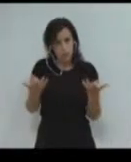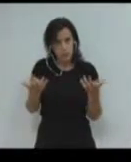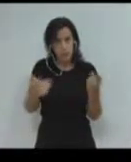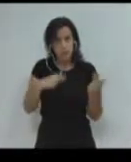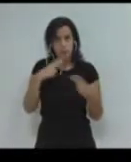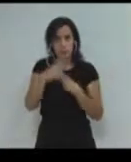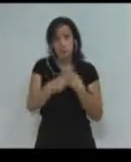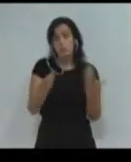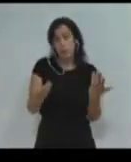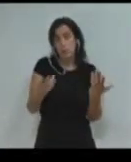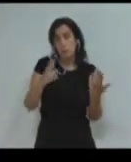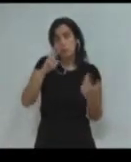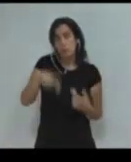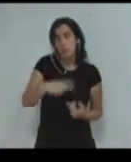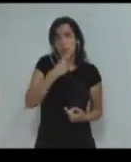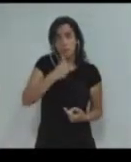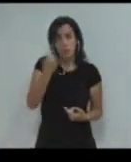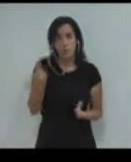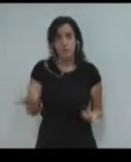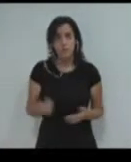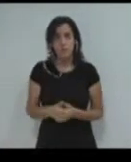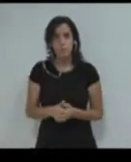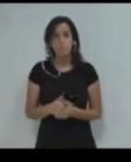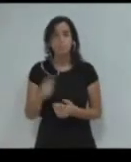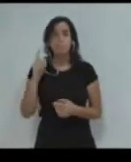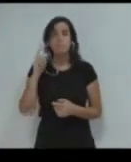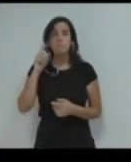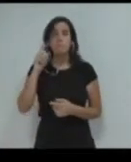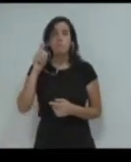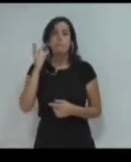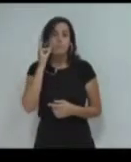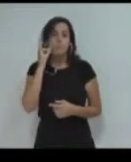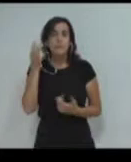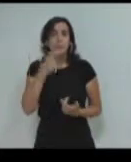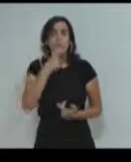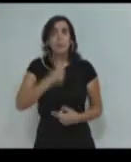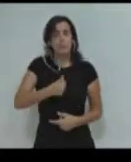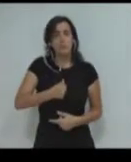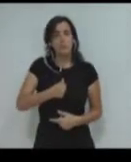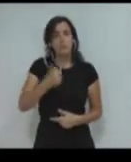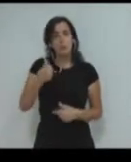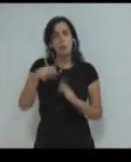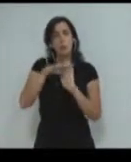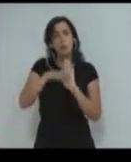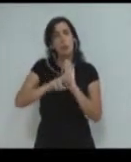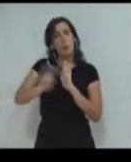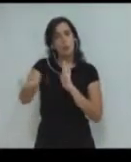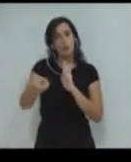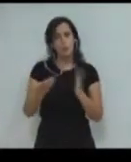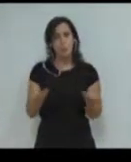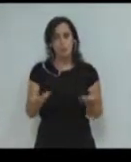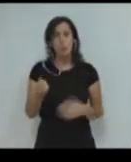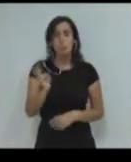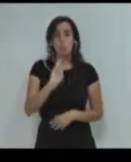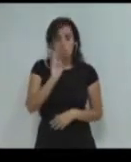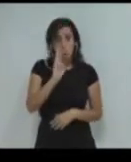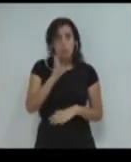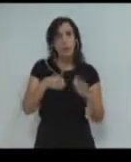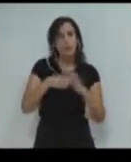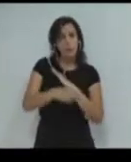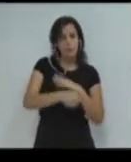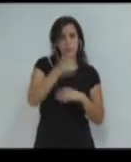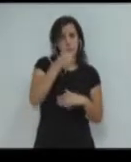fácil. Sería más fácil, pero conlleva otros pasos. Sí. El Word en sí es más accesible a lo